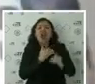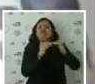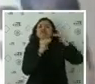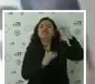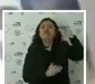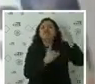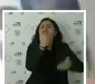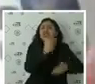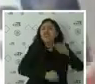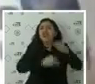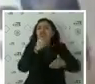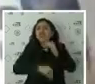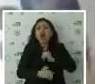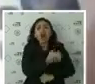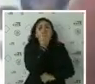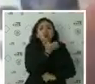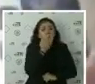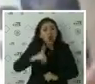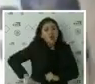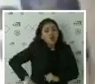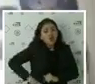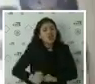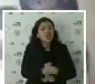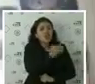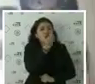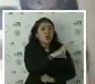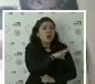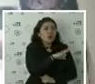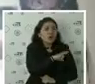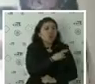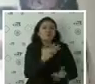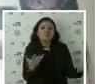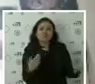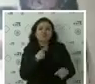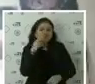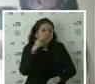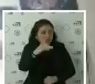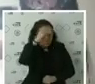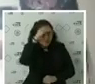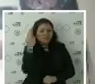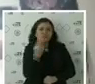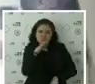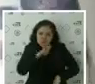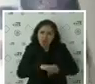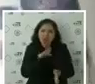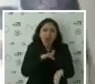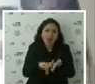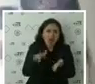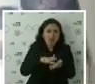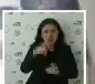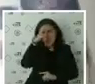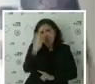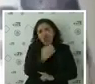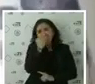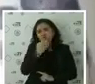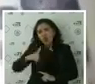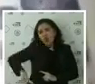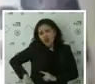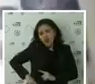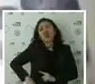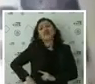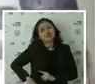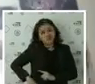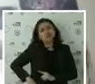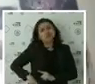desigualdad entre las escuelas públicas y las escuelas privadas. Entonces yo también considero que debería haber un apoyo más notable a las escuelas